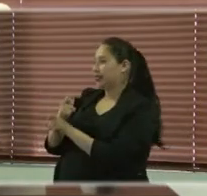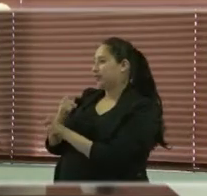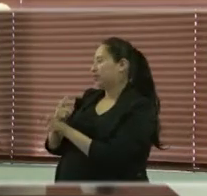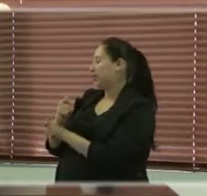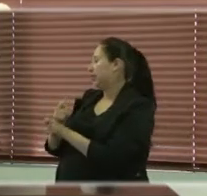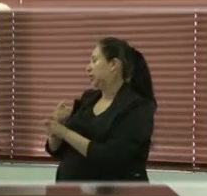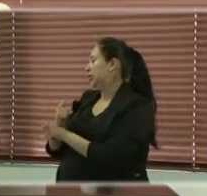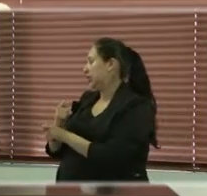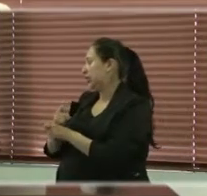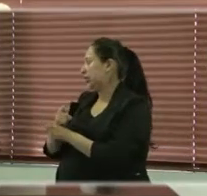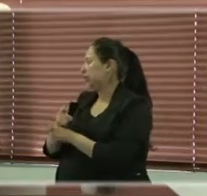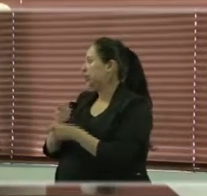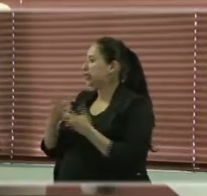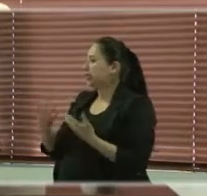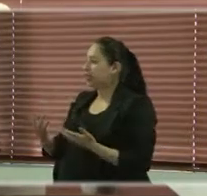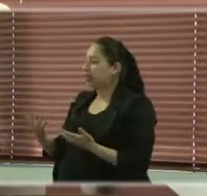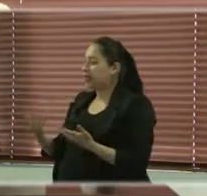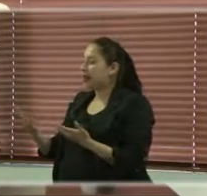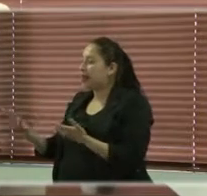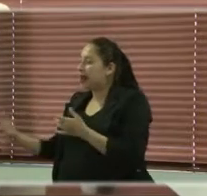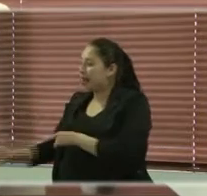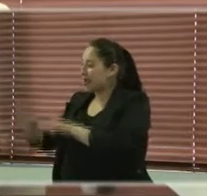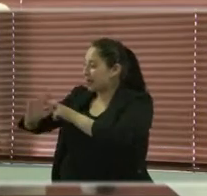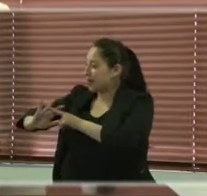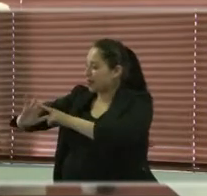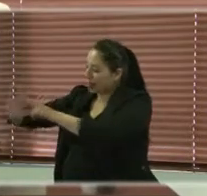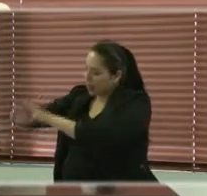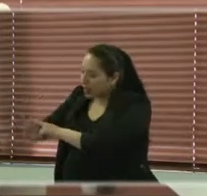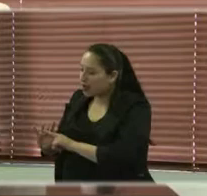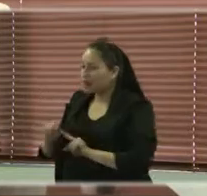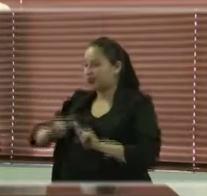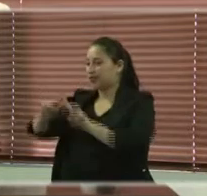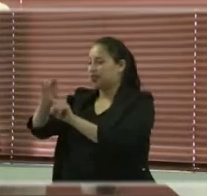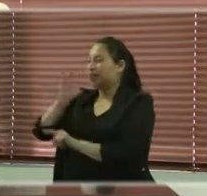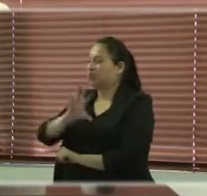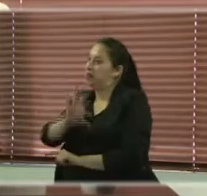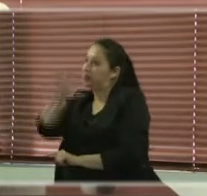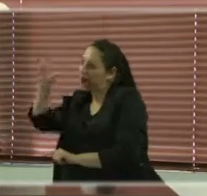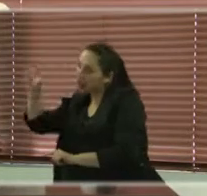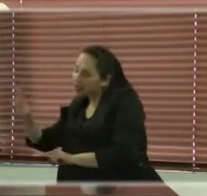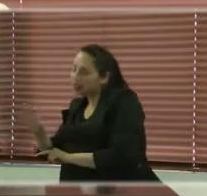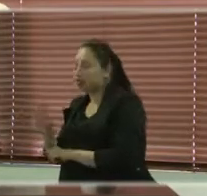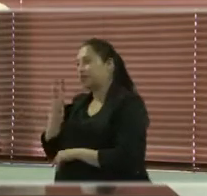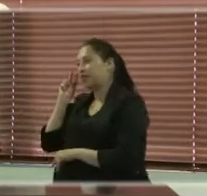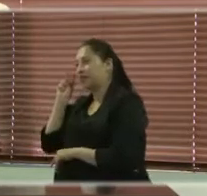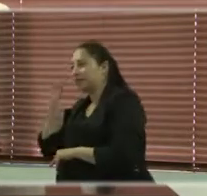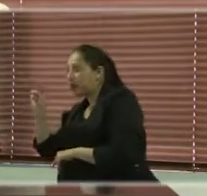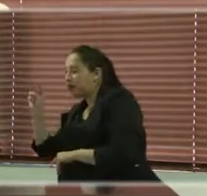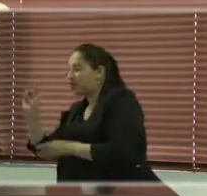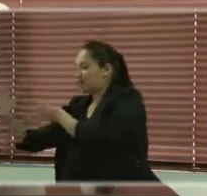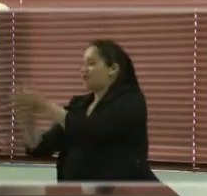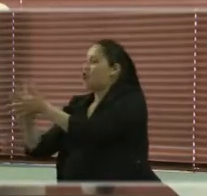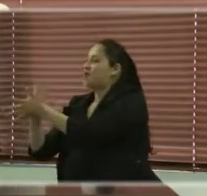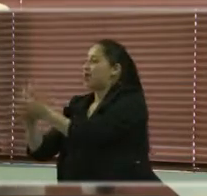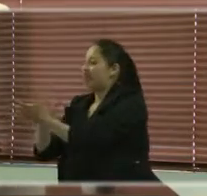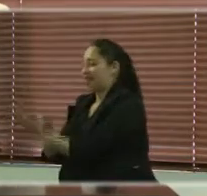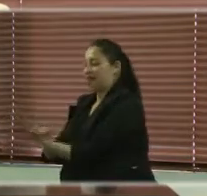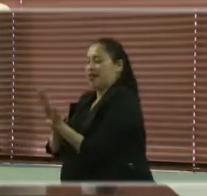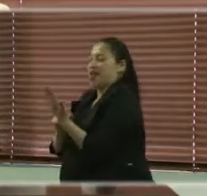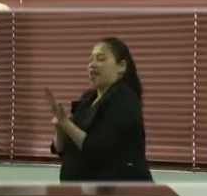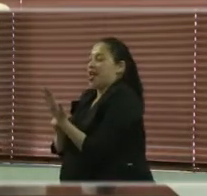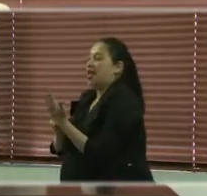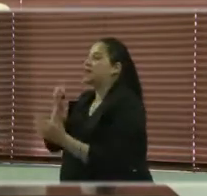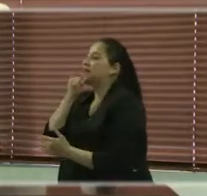de para ser implementados en los países y porque vemos a través de los informes de país también que hay mucha confusión